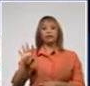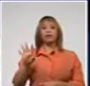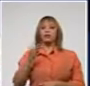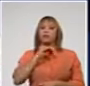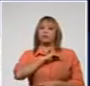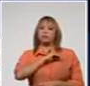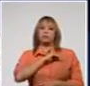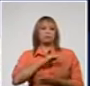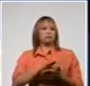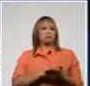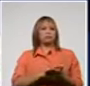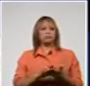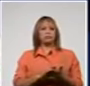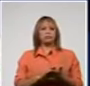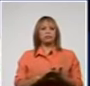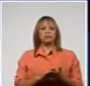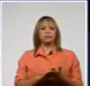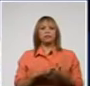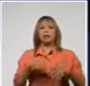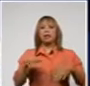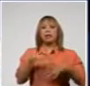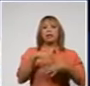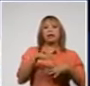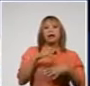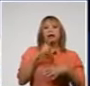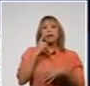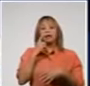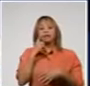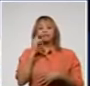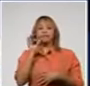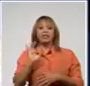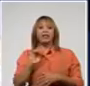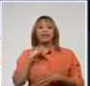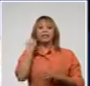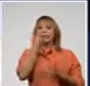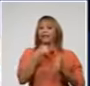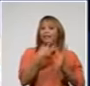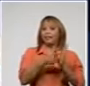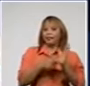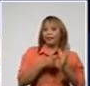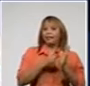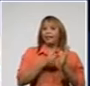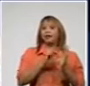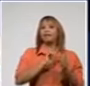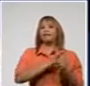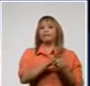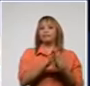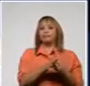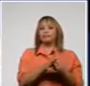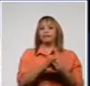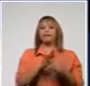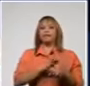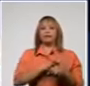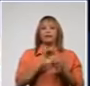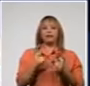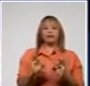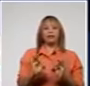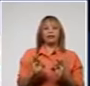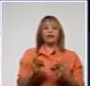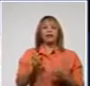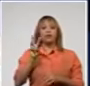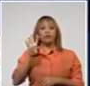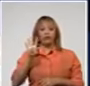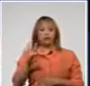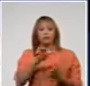asintomáticos. Fíjense la característica peligrosa de esta enfermedad. Y con estos 34 se acumulan